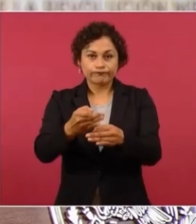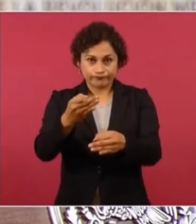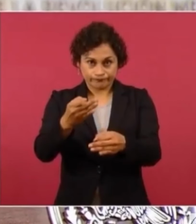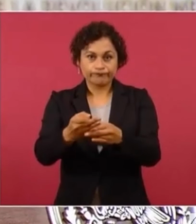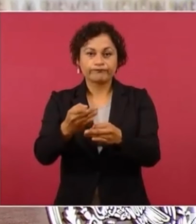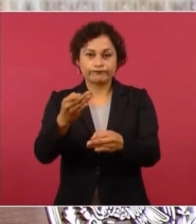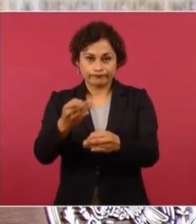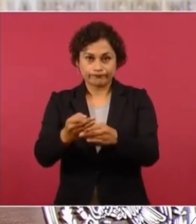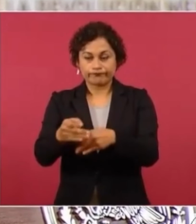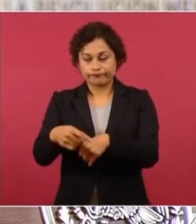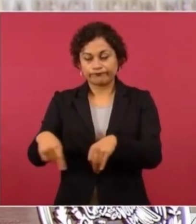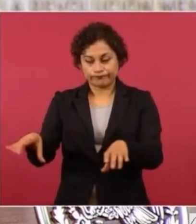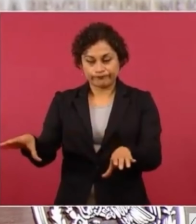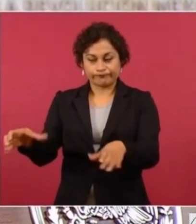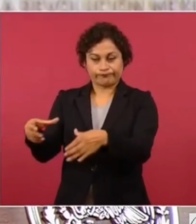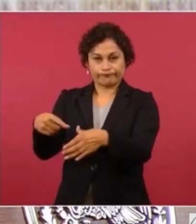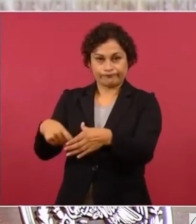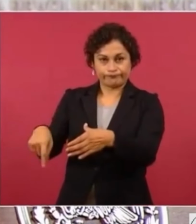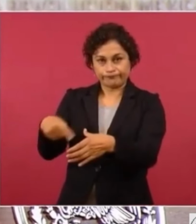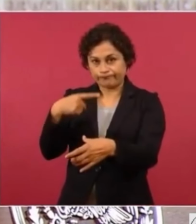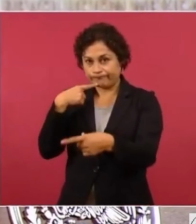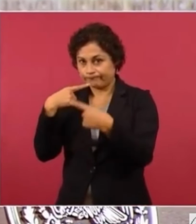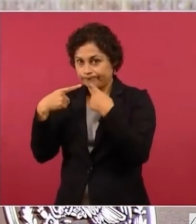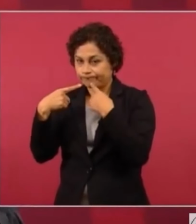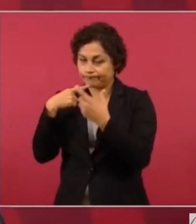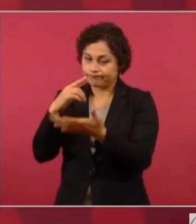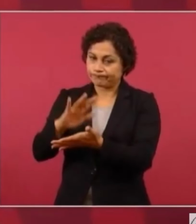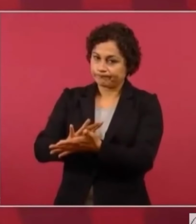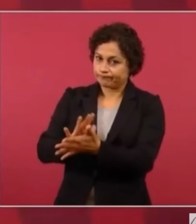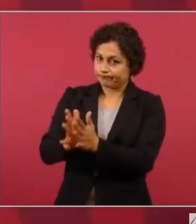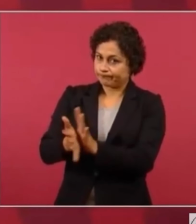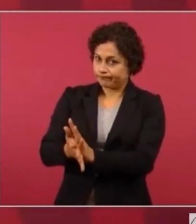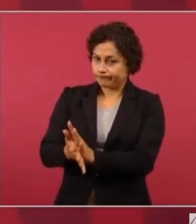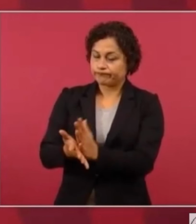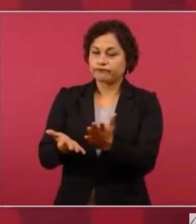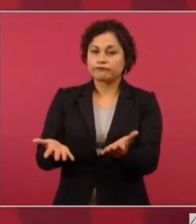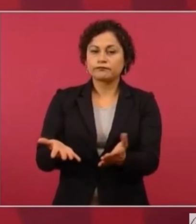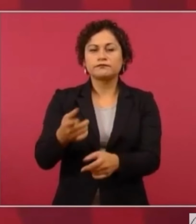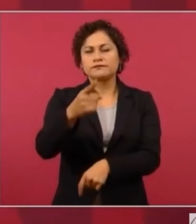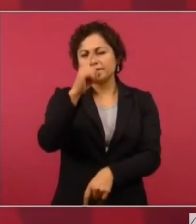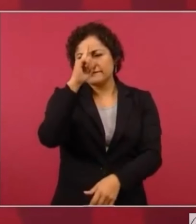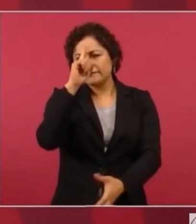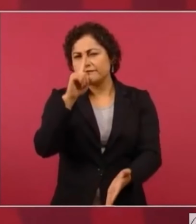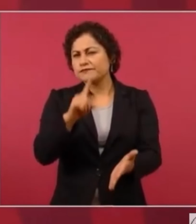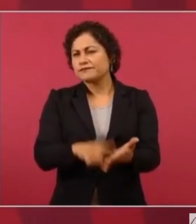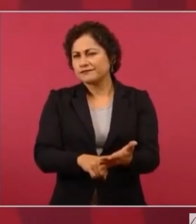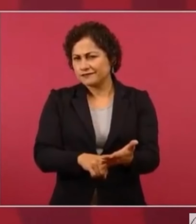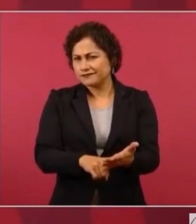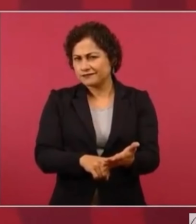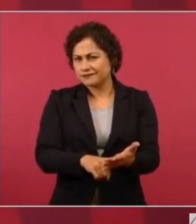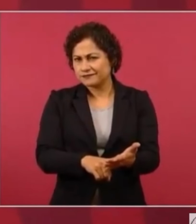Y también no crean que es un asunto